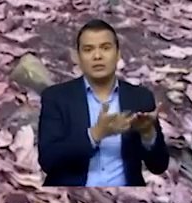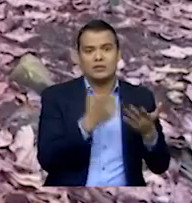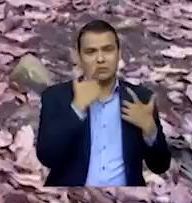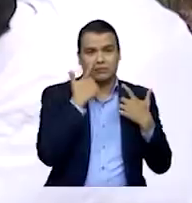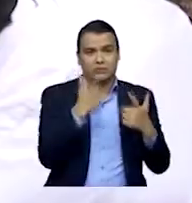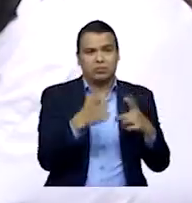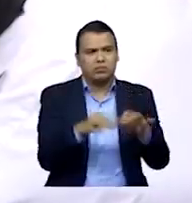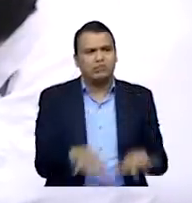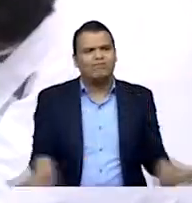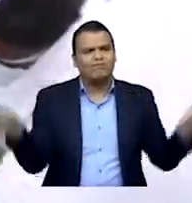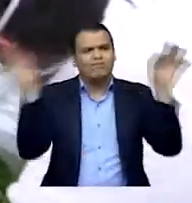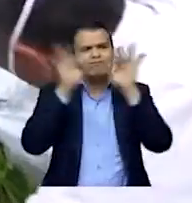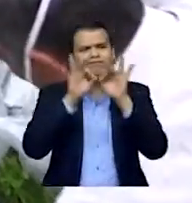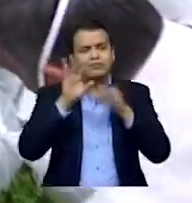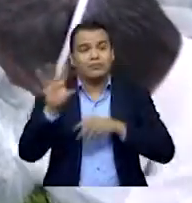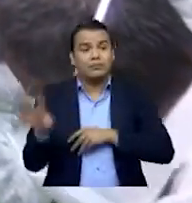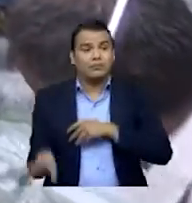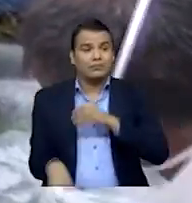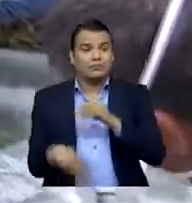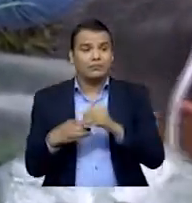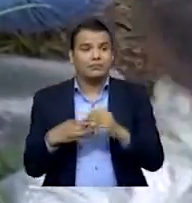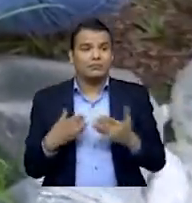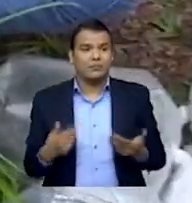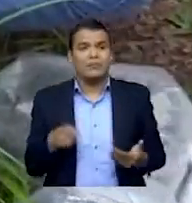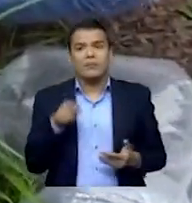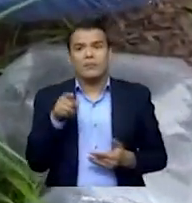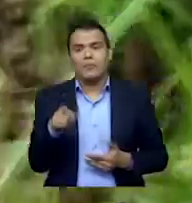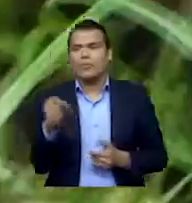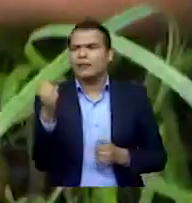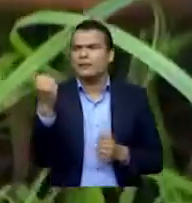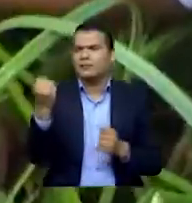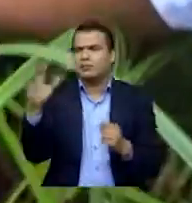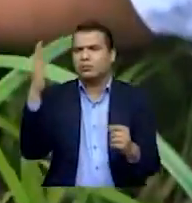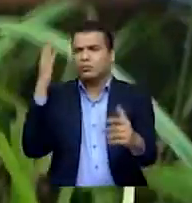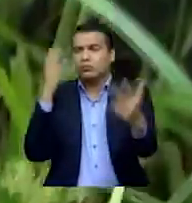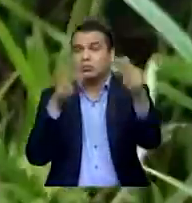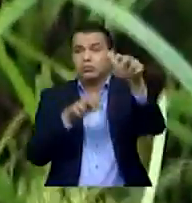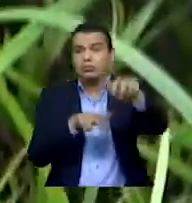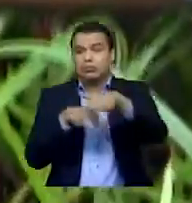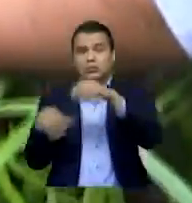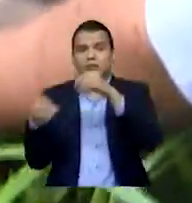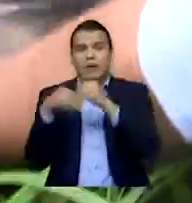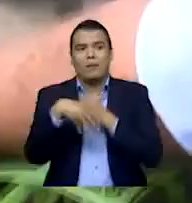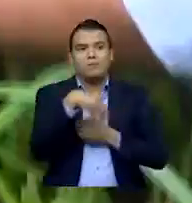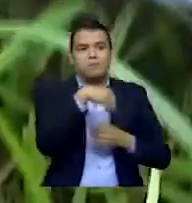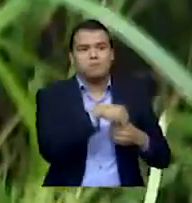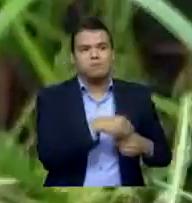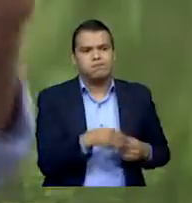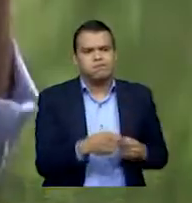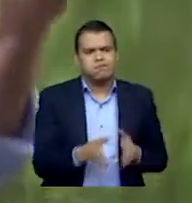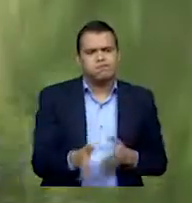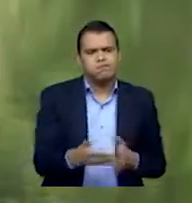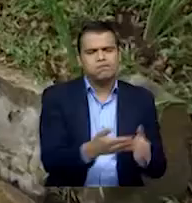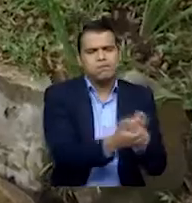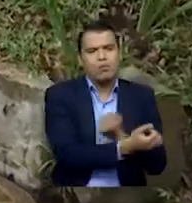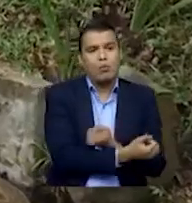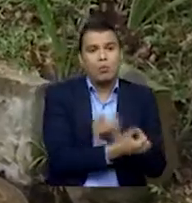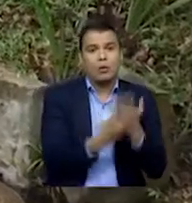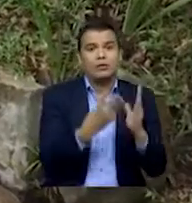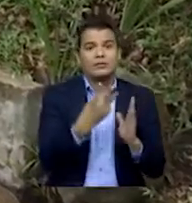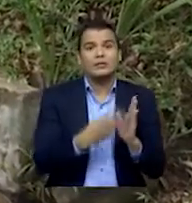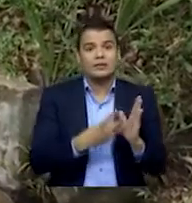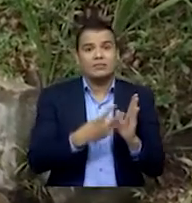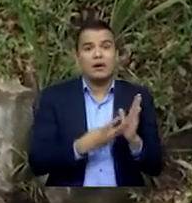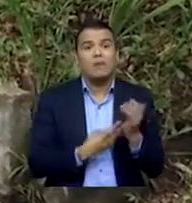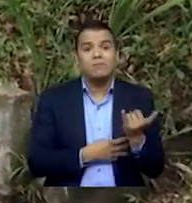laguna e hicimos lo que más nos gusta sembrar árboles sin sembrar vida porque sembramos hoy también 3000 qué tanta falta le